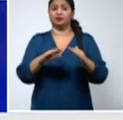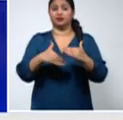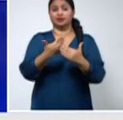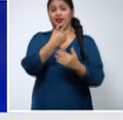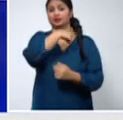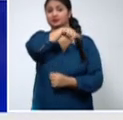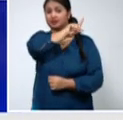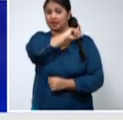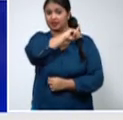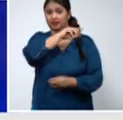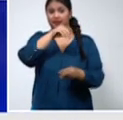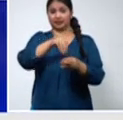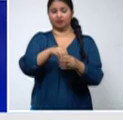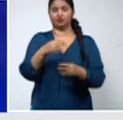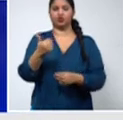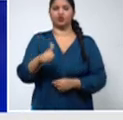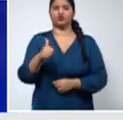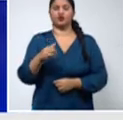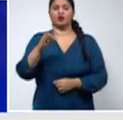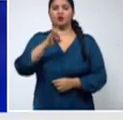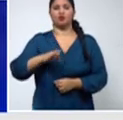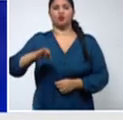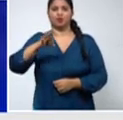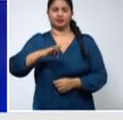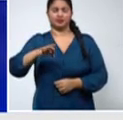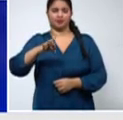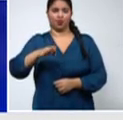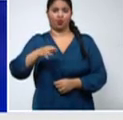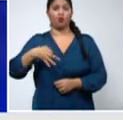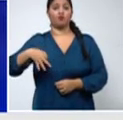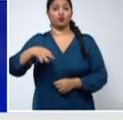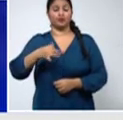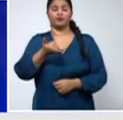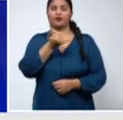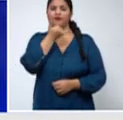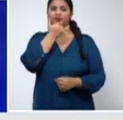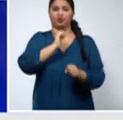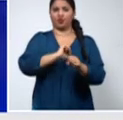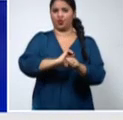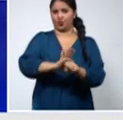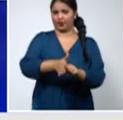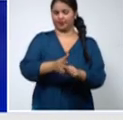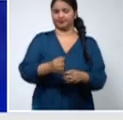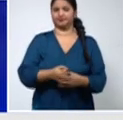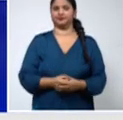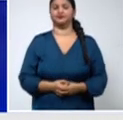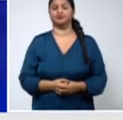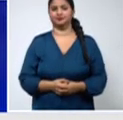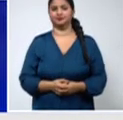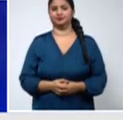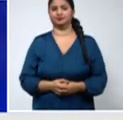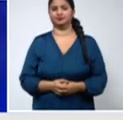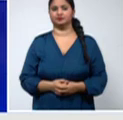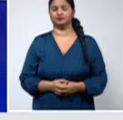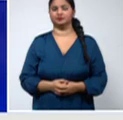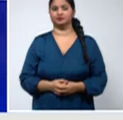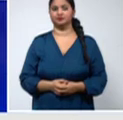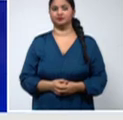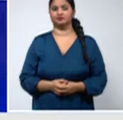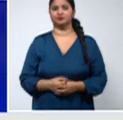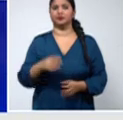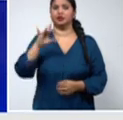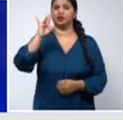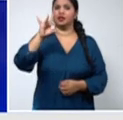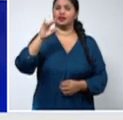casos en 10 de sus 11 municipios. De Melena del Sur, 15, de Güines,